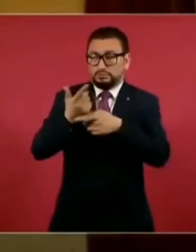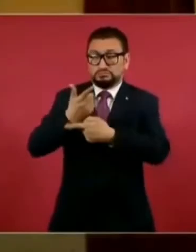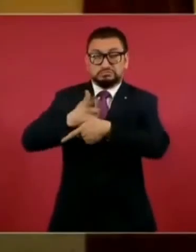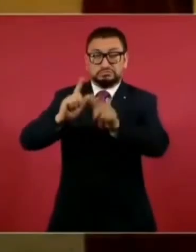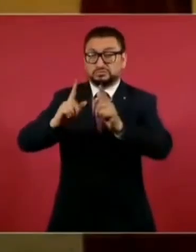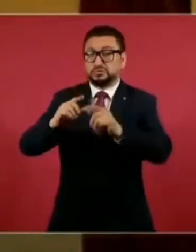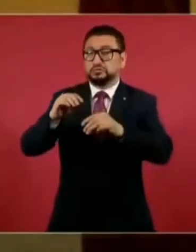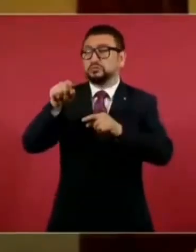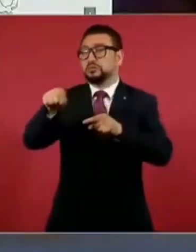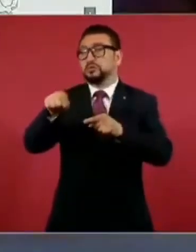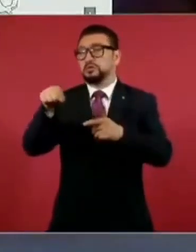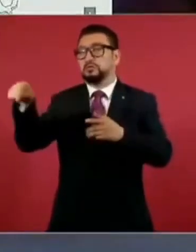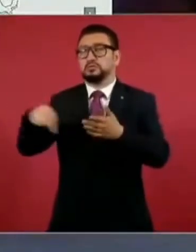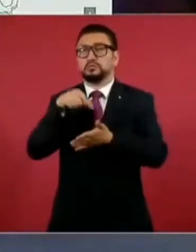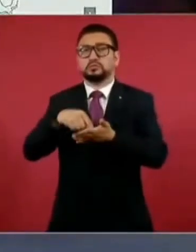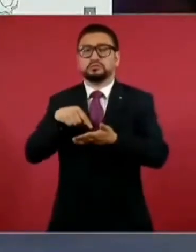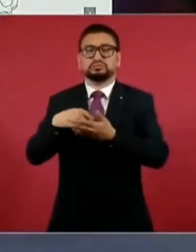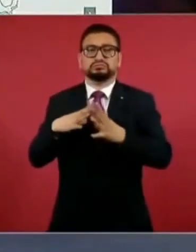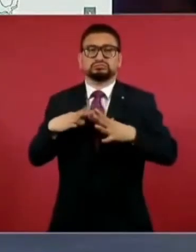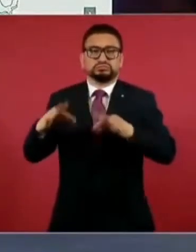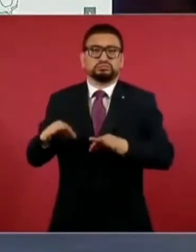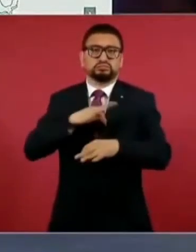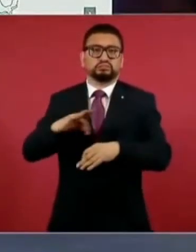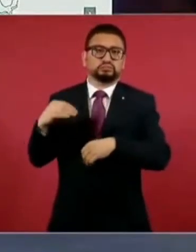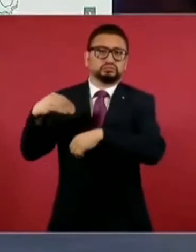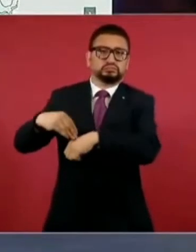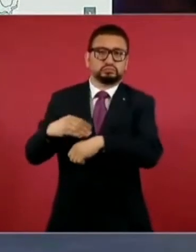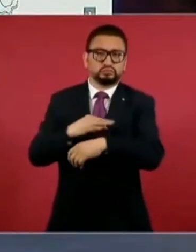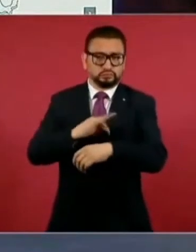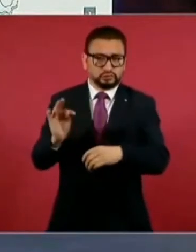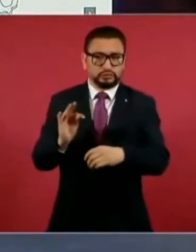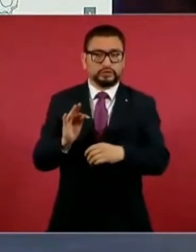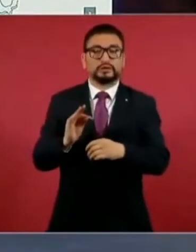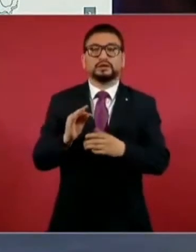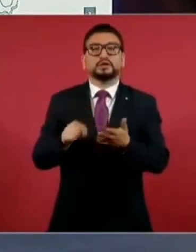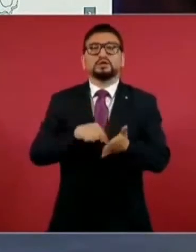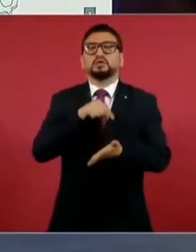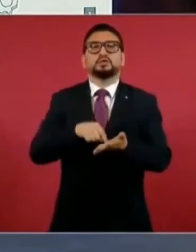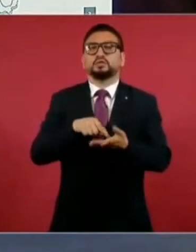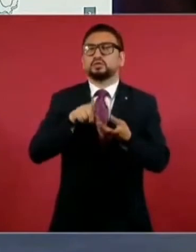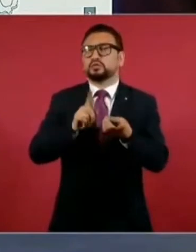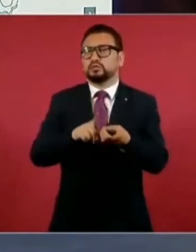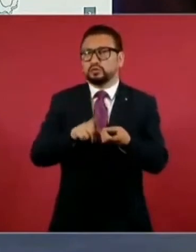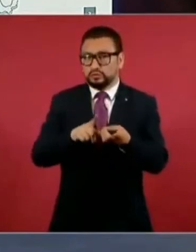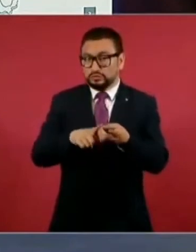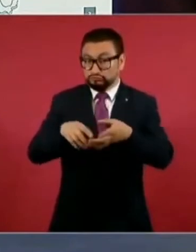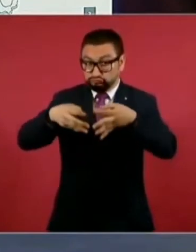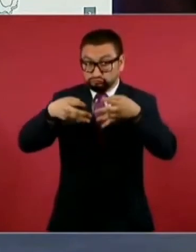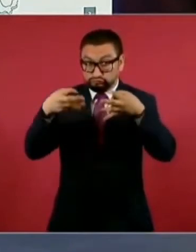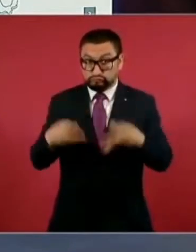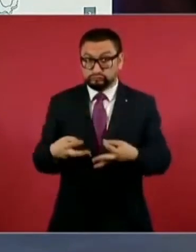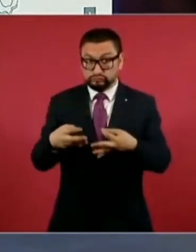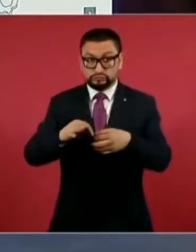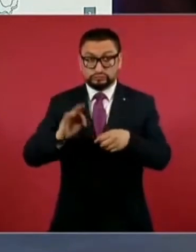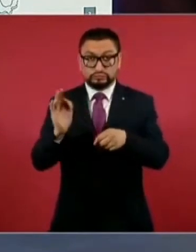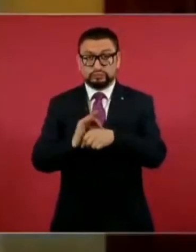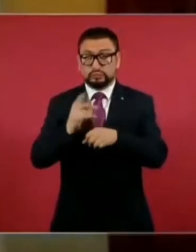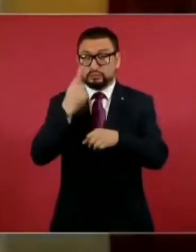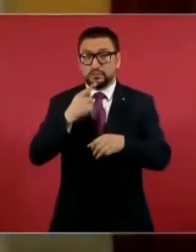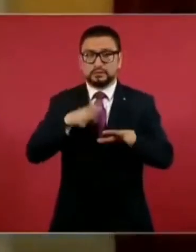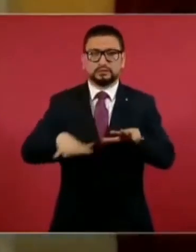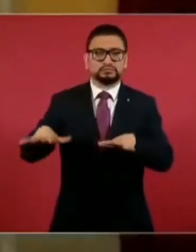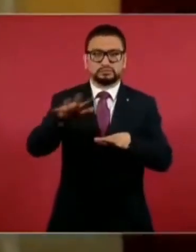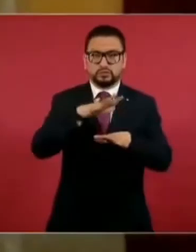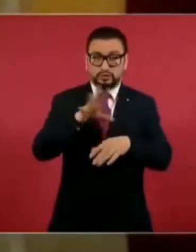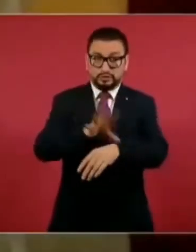ejecutar, se hayan instalado y se hayan colocado en sitios que no son los más convenientes estratégicamente